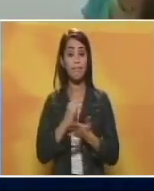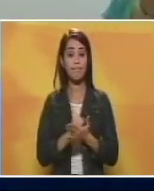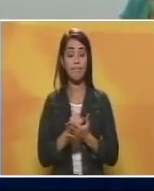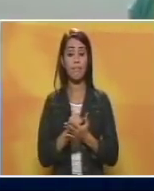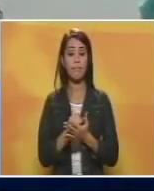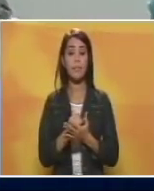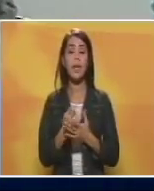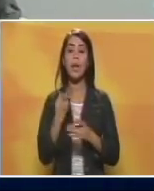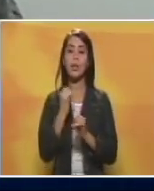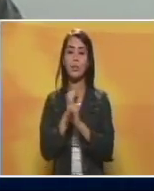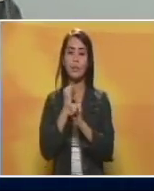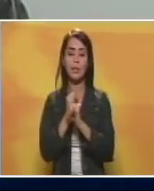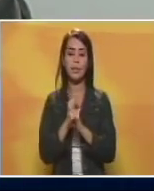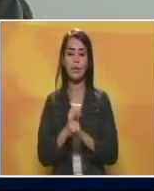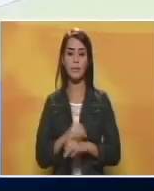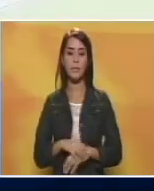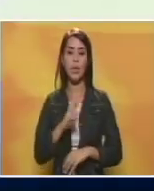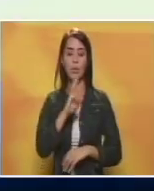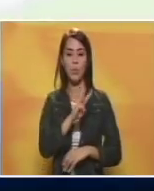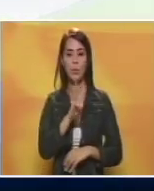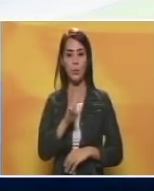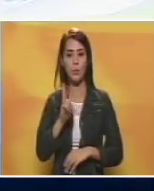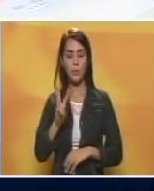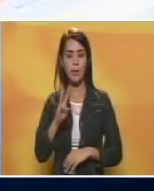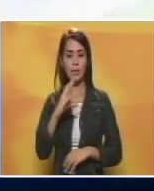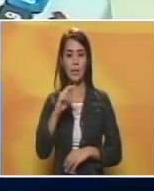a través del portal